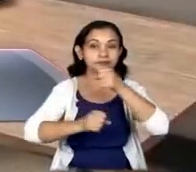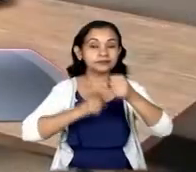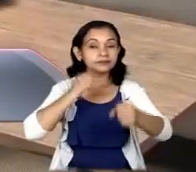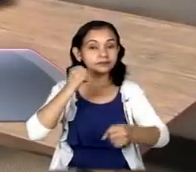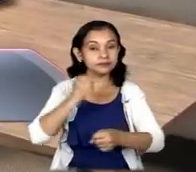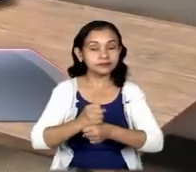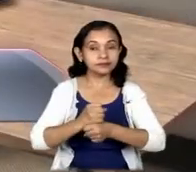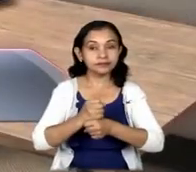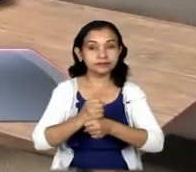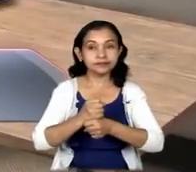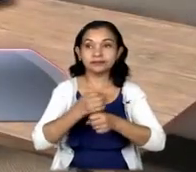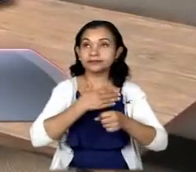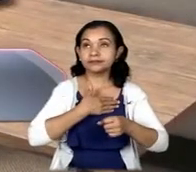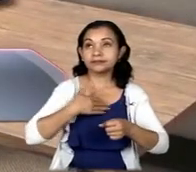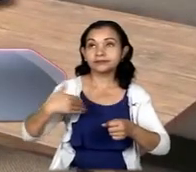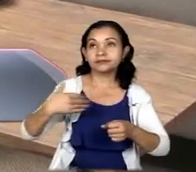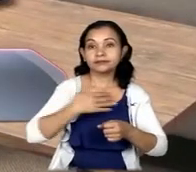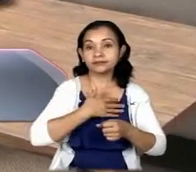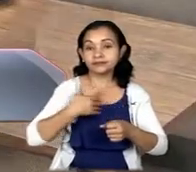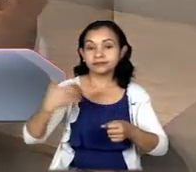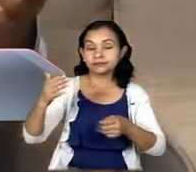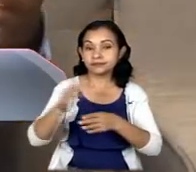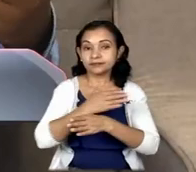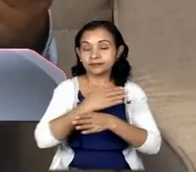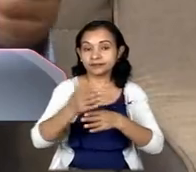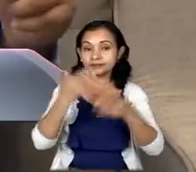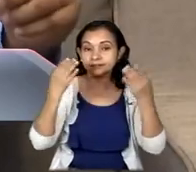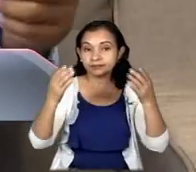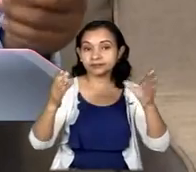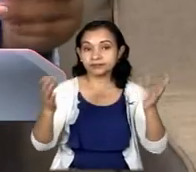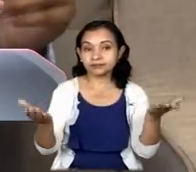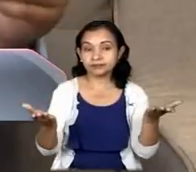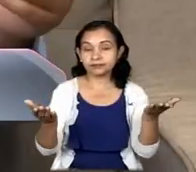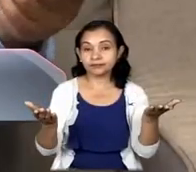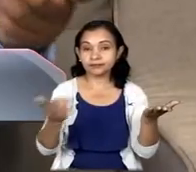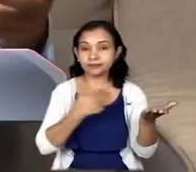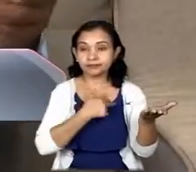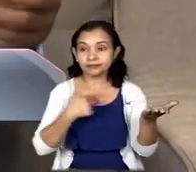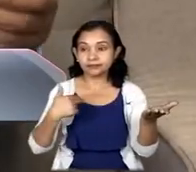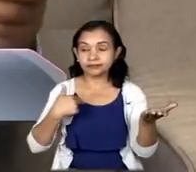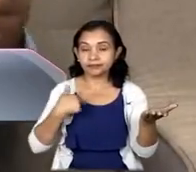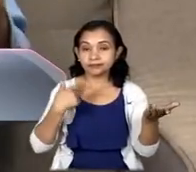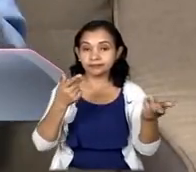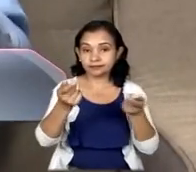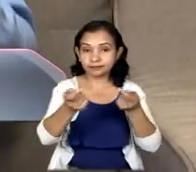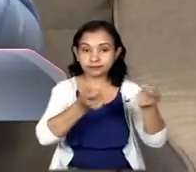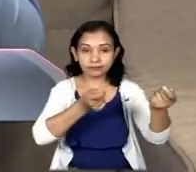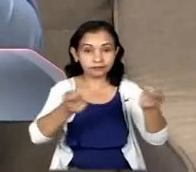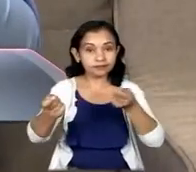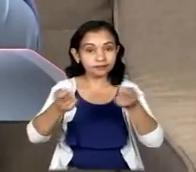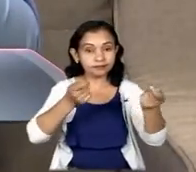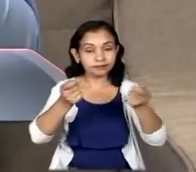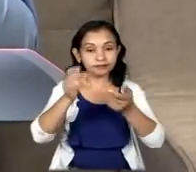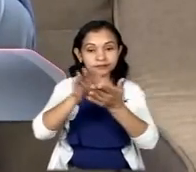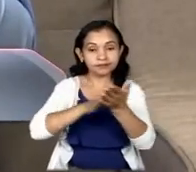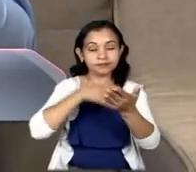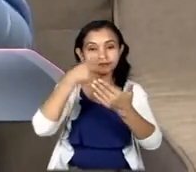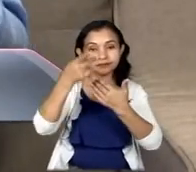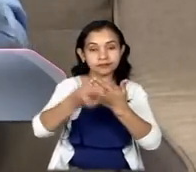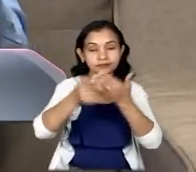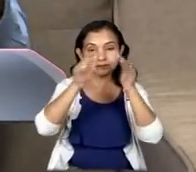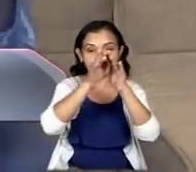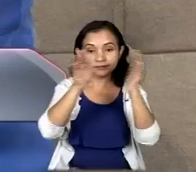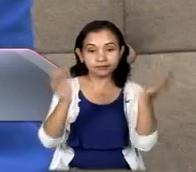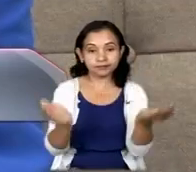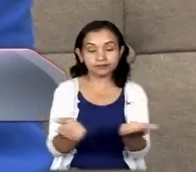y que ha ido mejorando, como todas las cosas perfectibles, es decir, se han ido haciendo ajustes, y el Programa Mundial de Alimentos